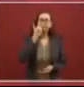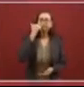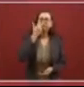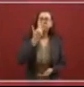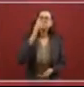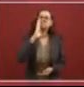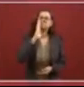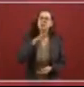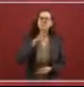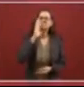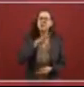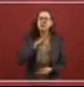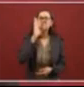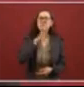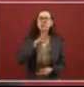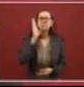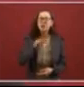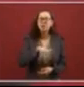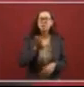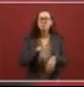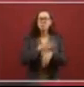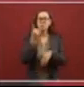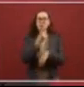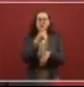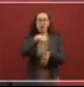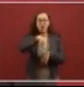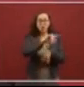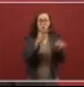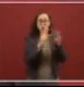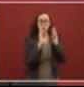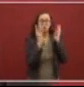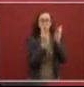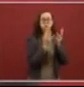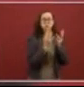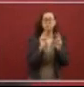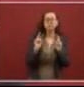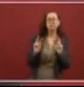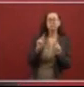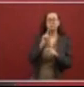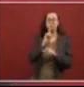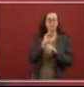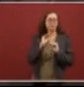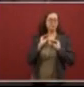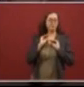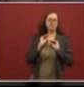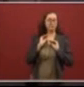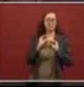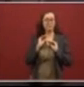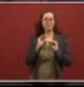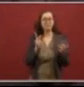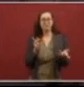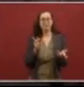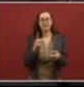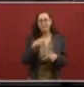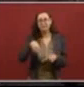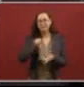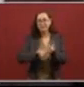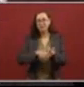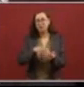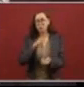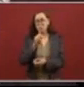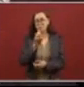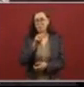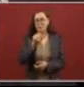consejeros no dijeron nada, me refiero a los consejeros de Pemex.